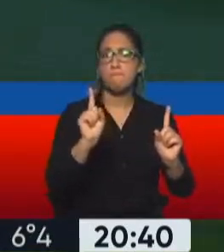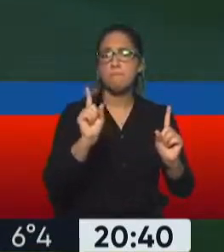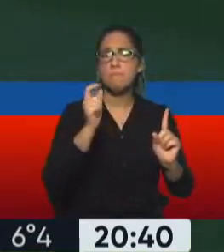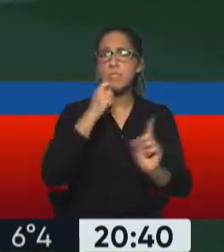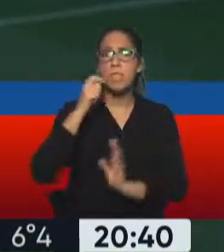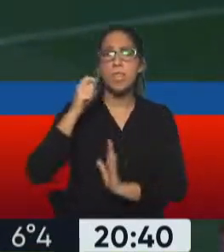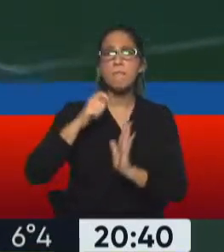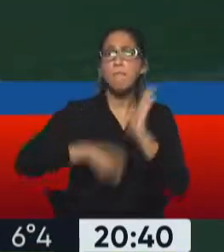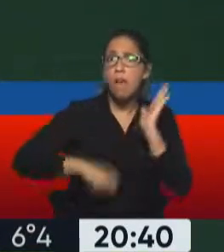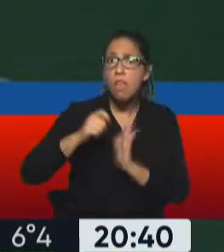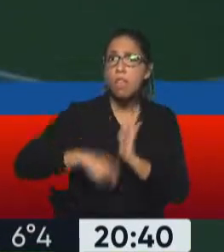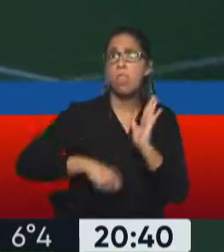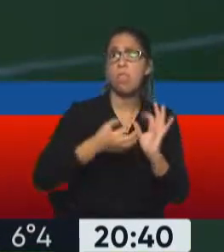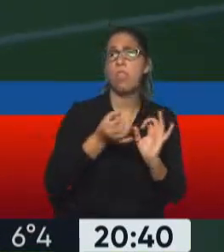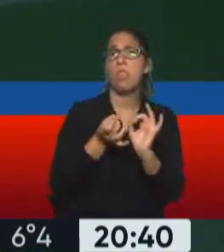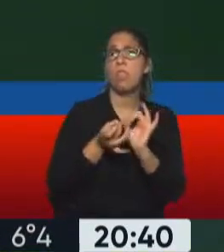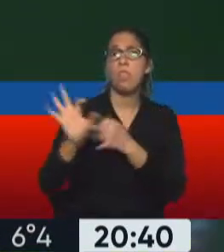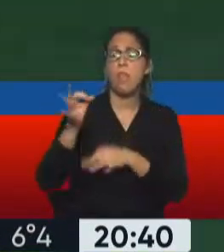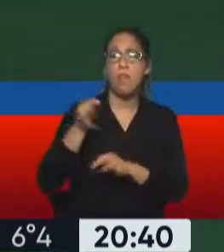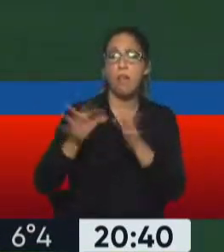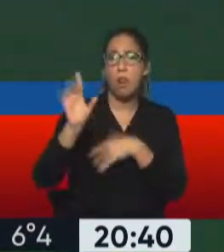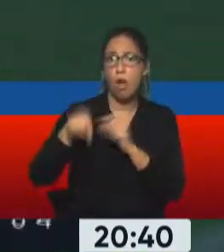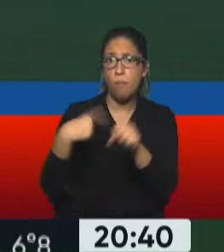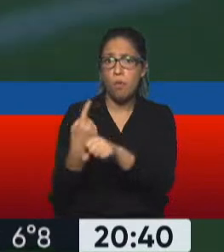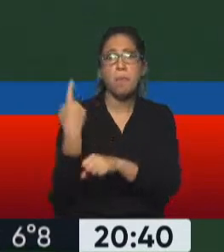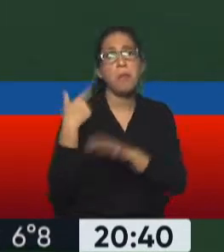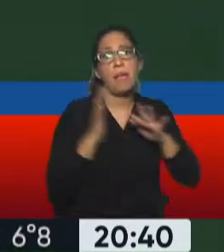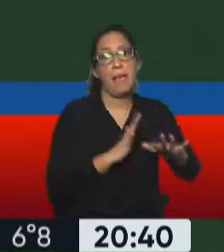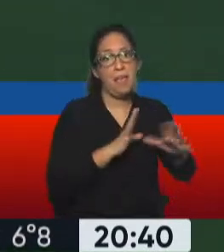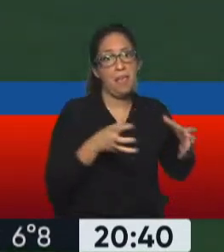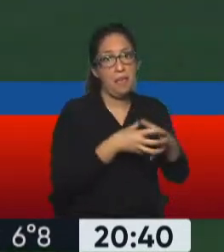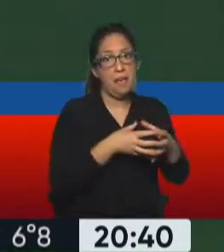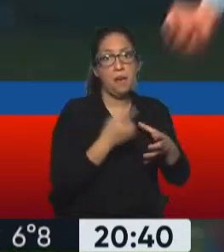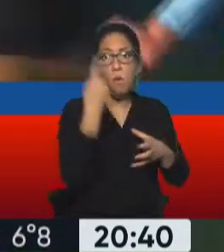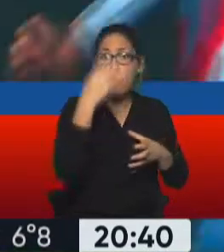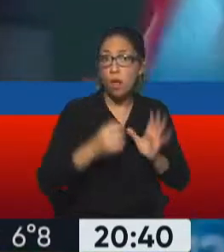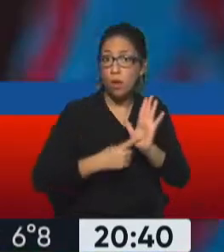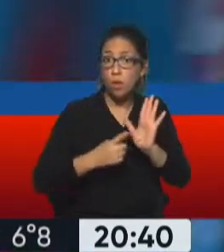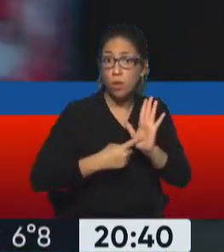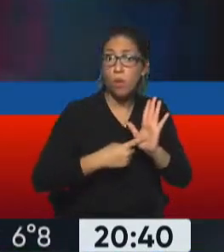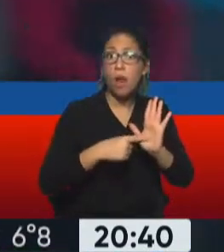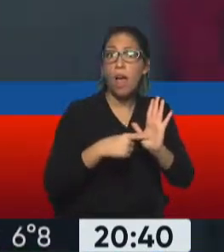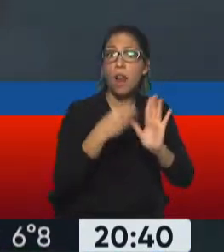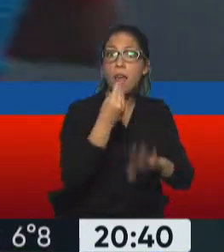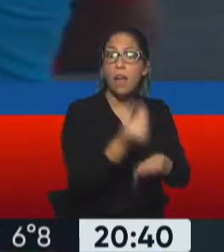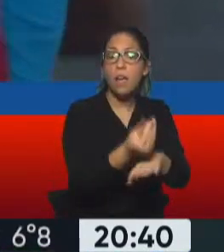podía ser vendido, que no puede ser vendido. Así que Ubita se queda, pero el único titular, Carabajal.